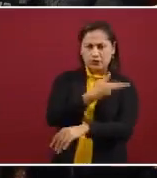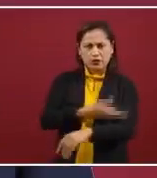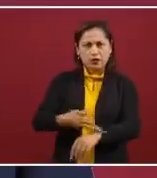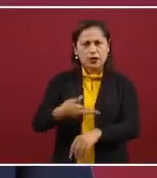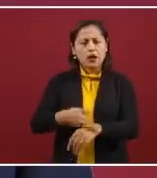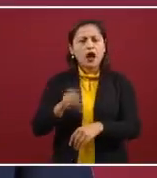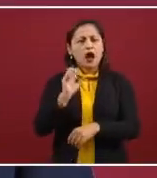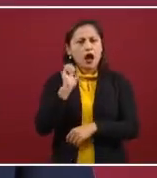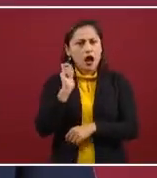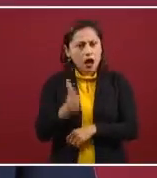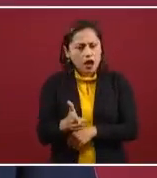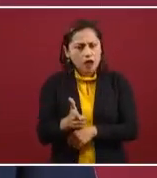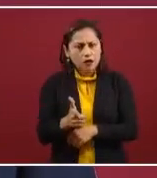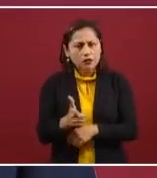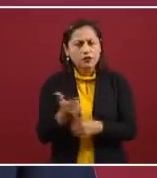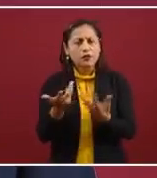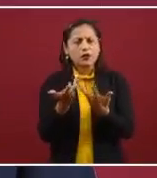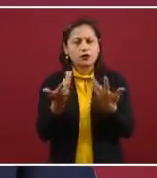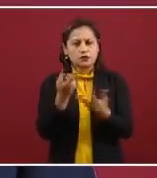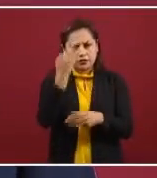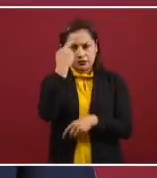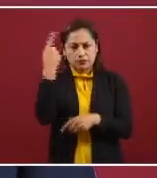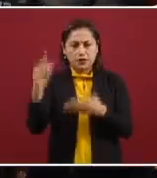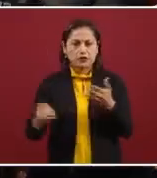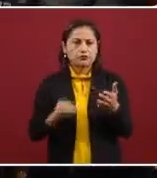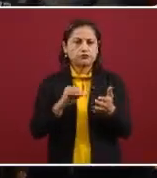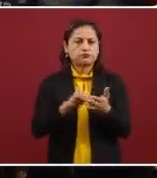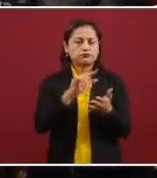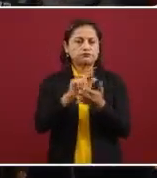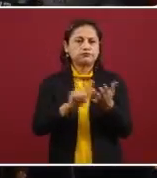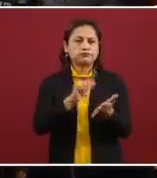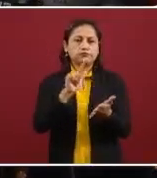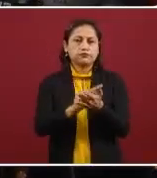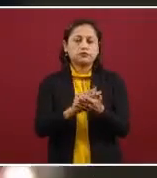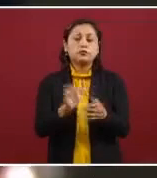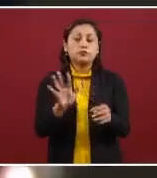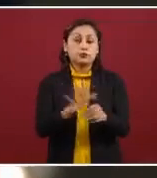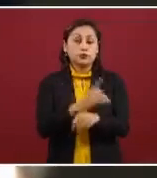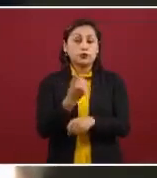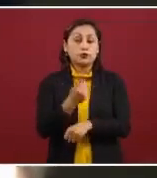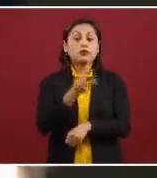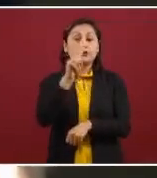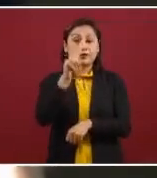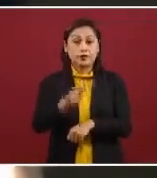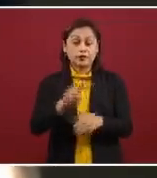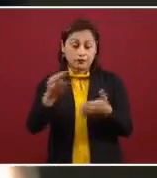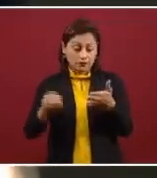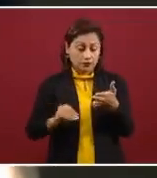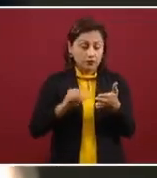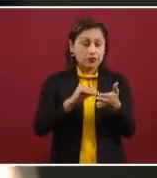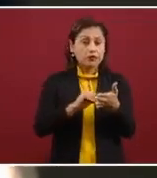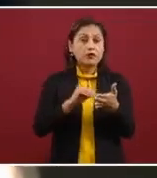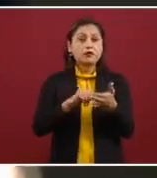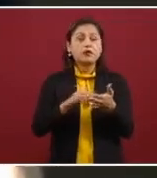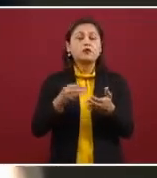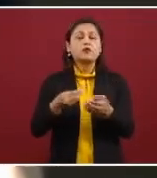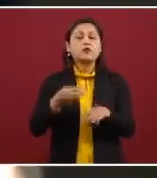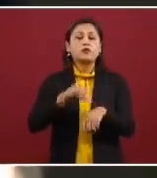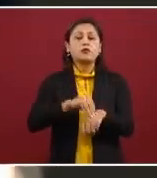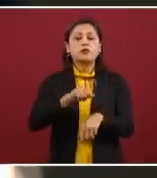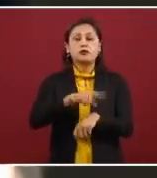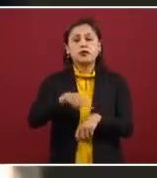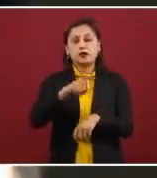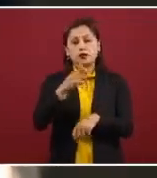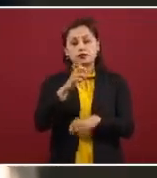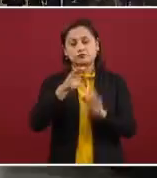que una política nacional de salud emocional ayudaría mucho a mitigar la violencia familiar y sus efectos